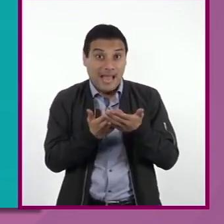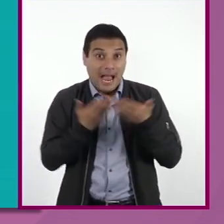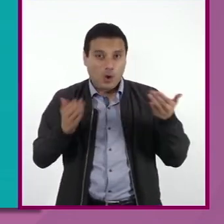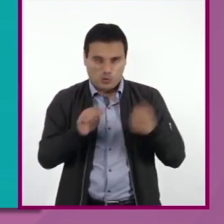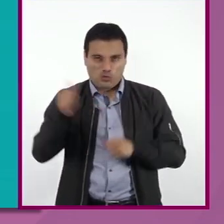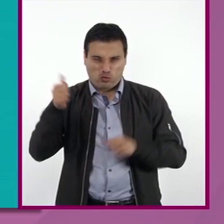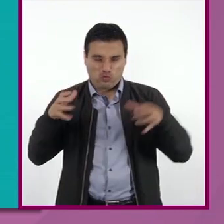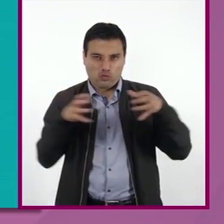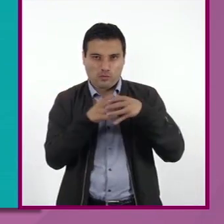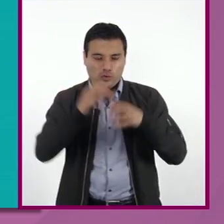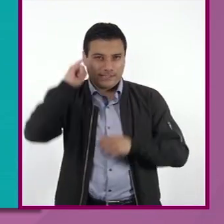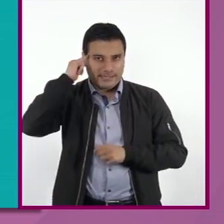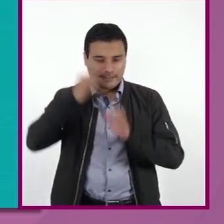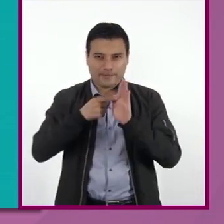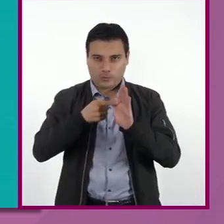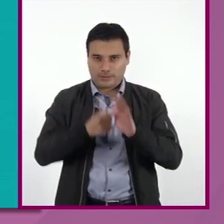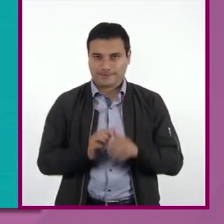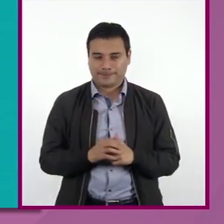grupo indígena.